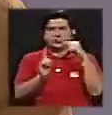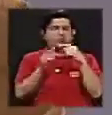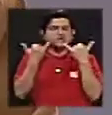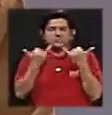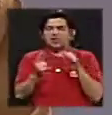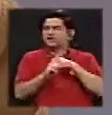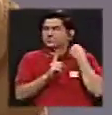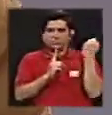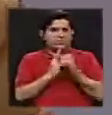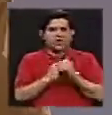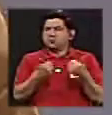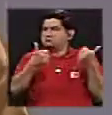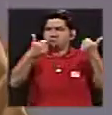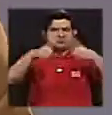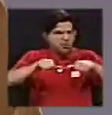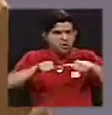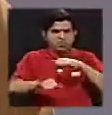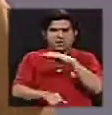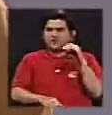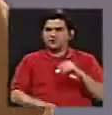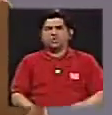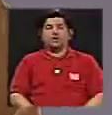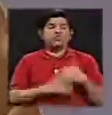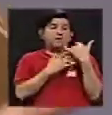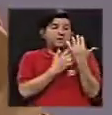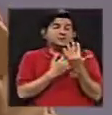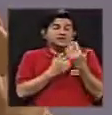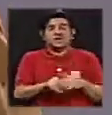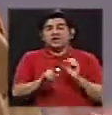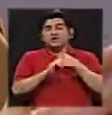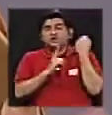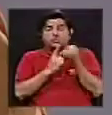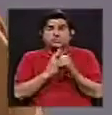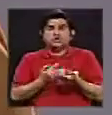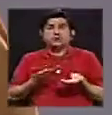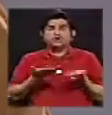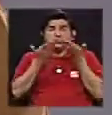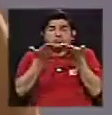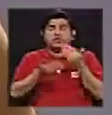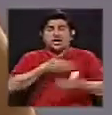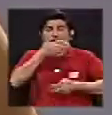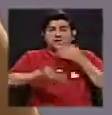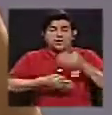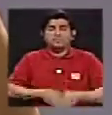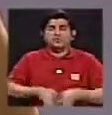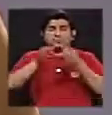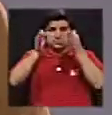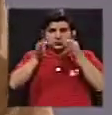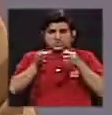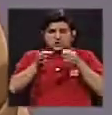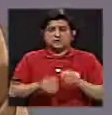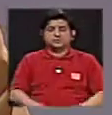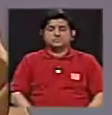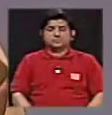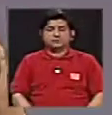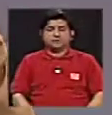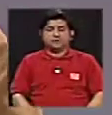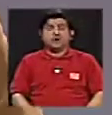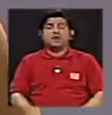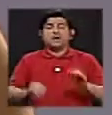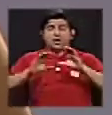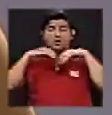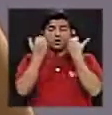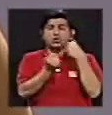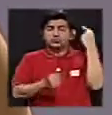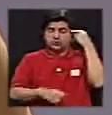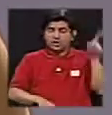ahora, ni conciliación, ni con la expectativa de derecho que se está en un contencioso como el que don Walter está mencionando. Simplemente el Consejo de Gobierno